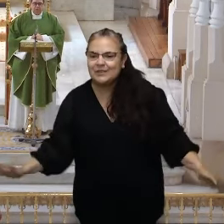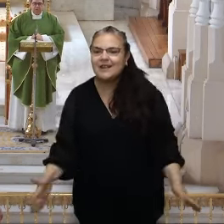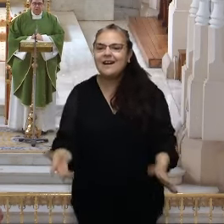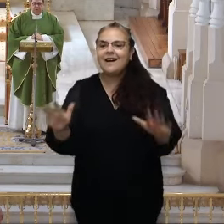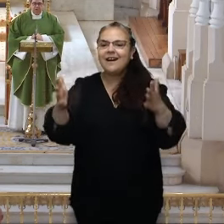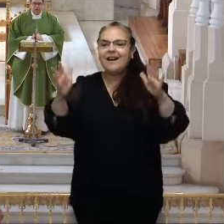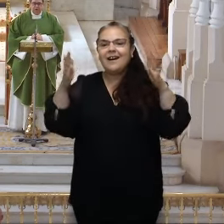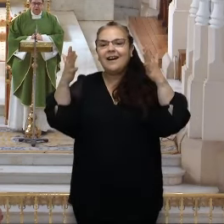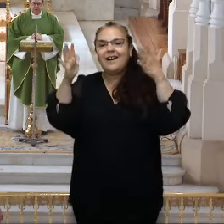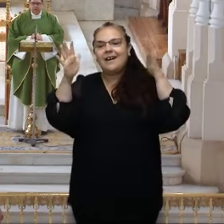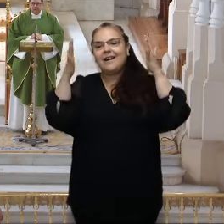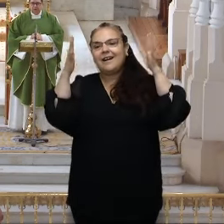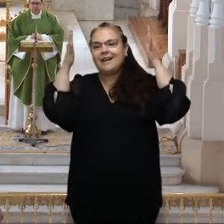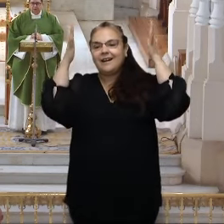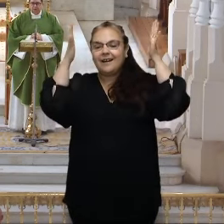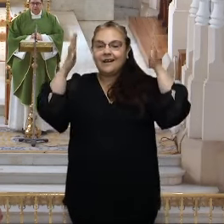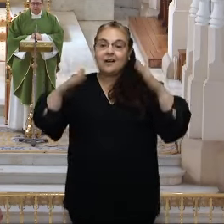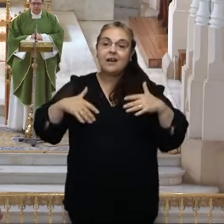aleluya,